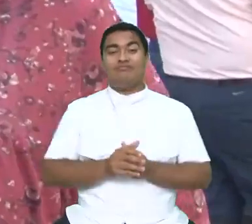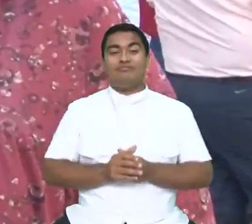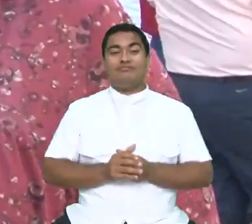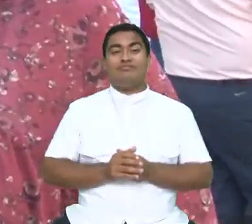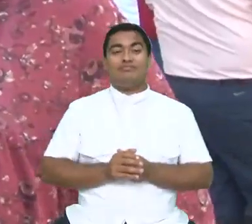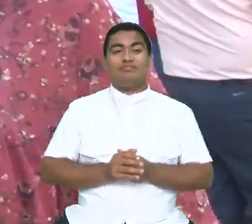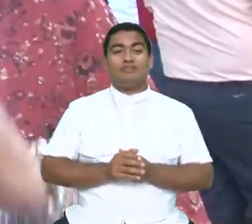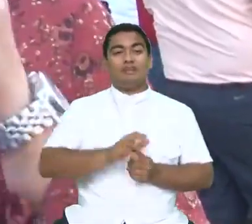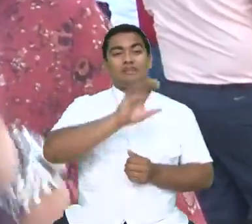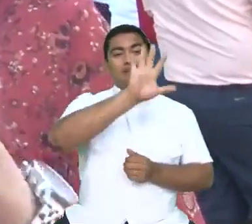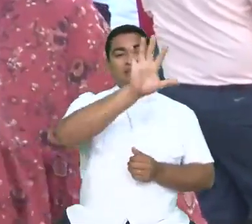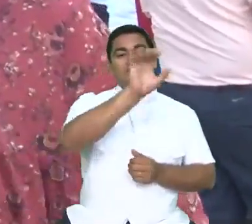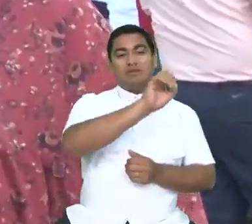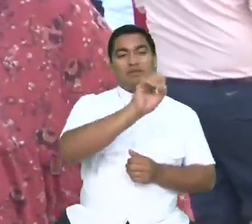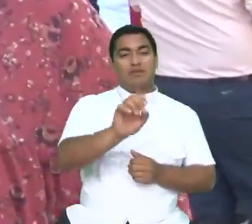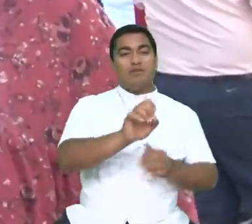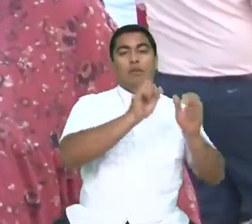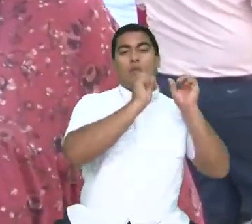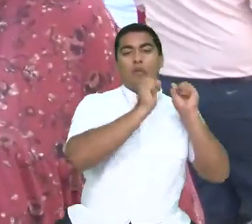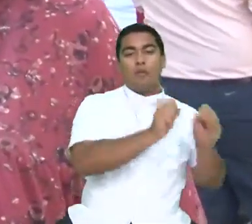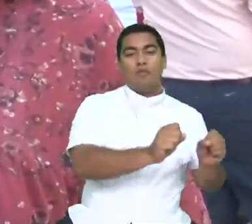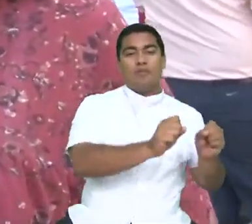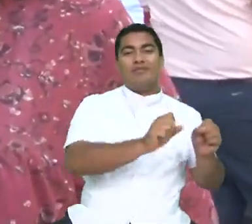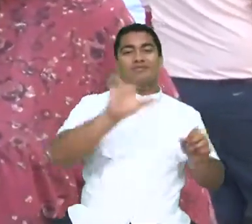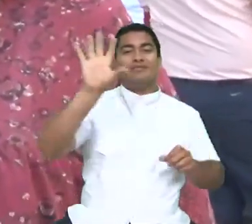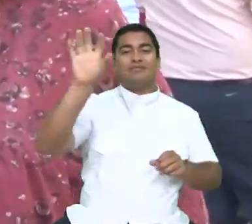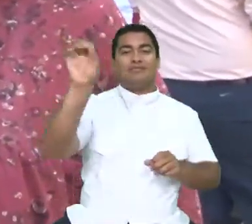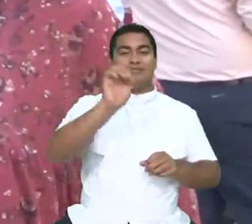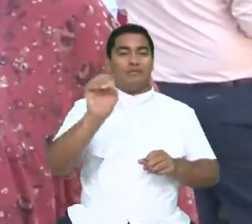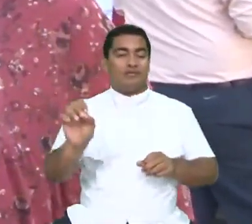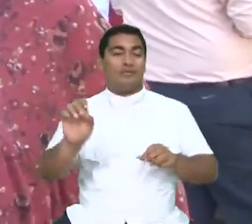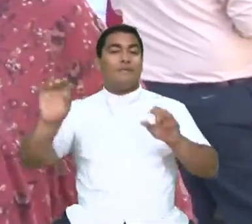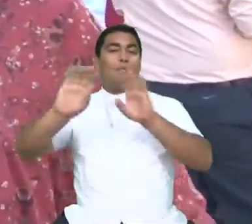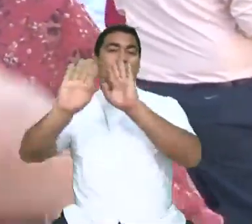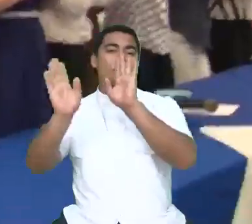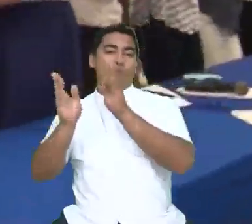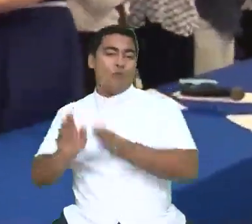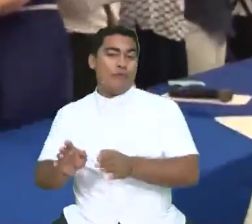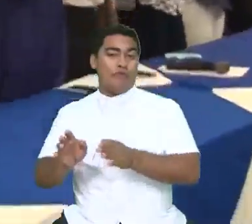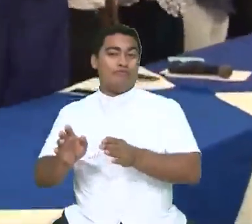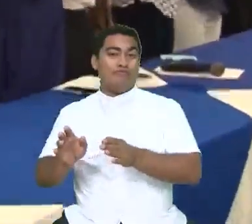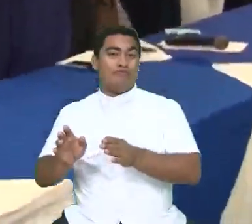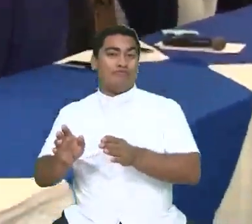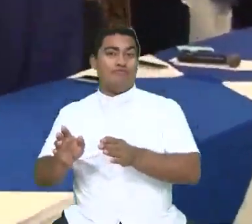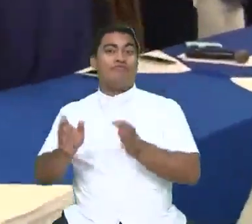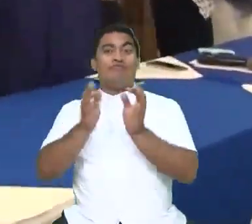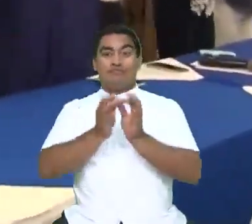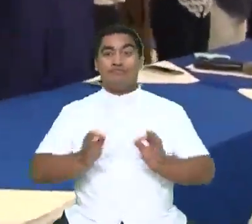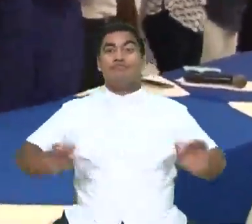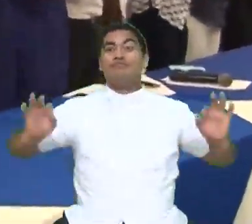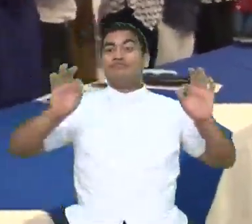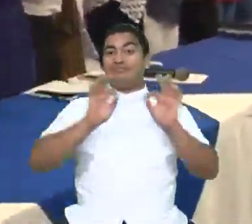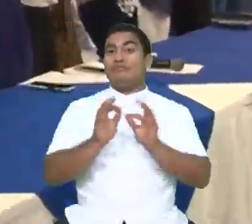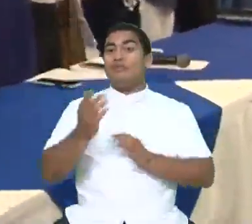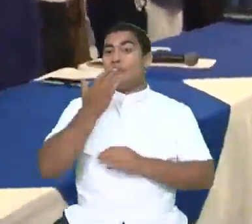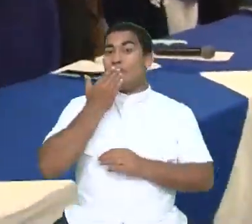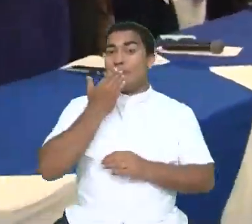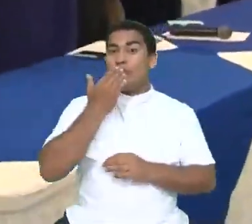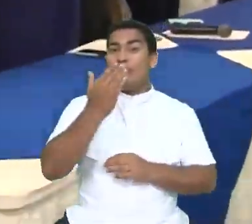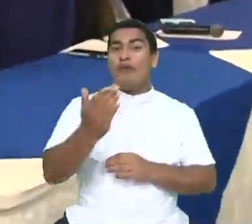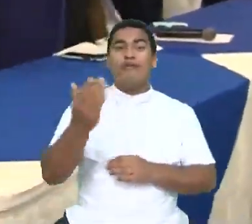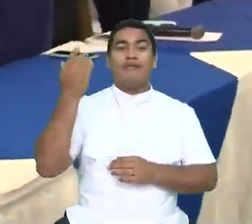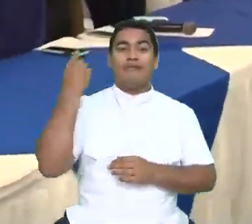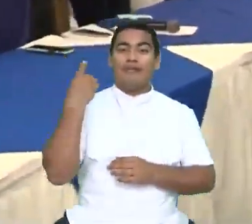El 50% que ocupara cargos políticos sociales la mujer. Por lo tanto, hemos avanzado en